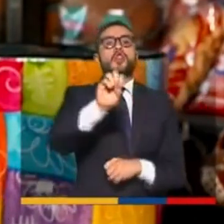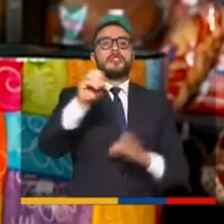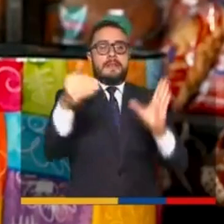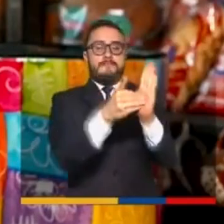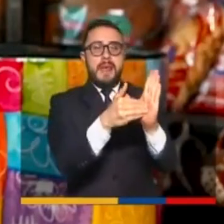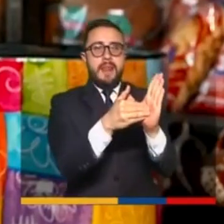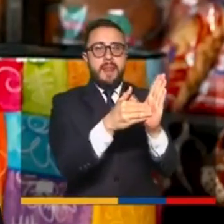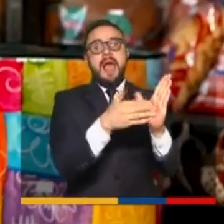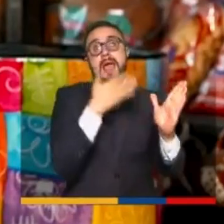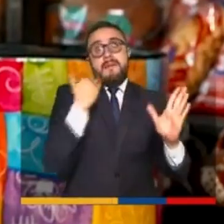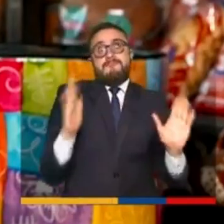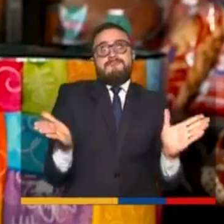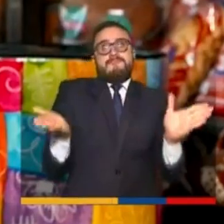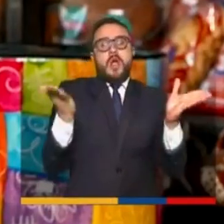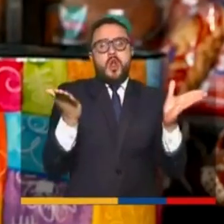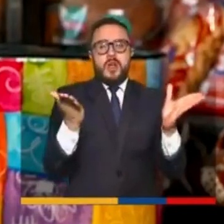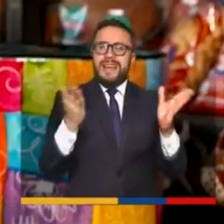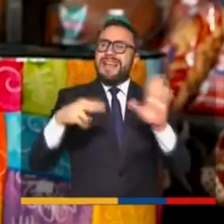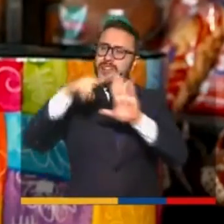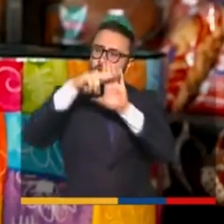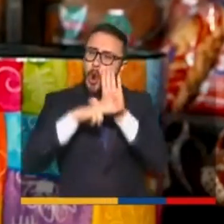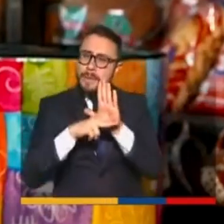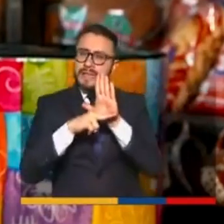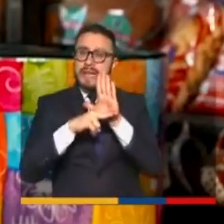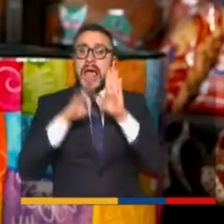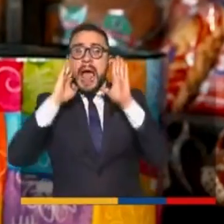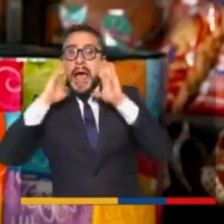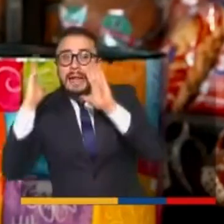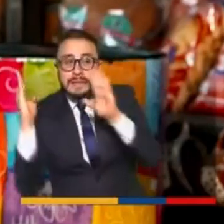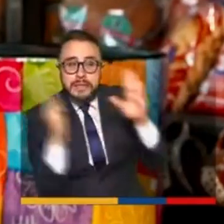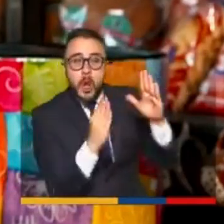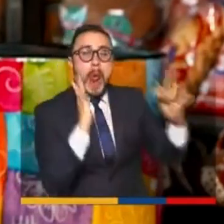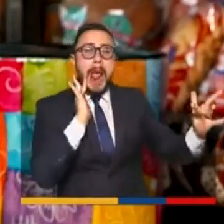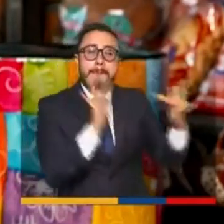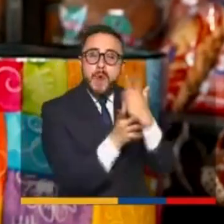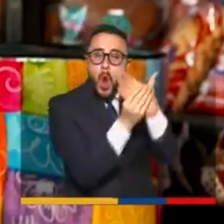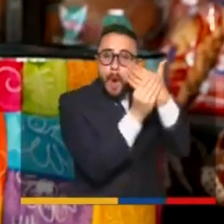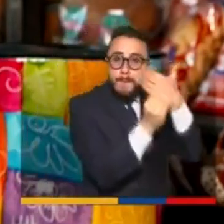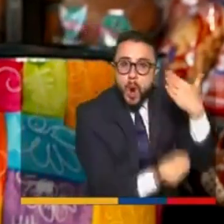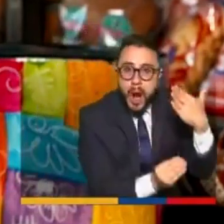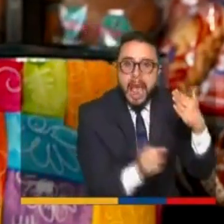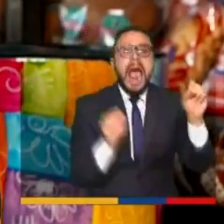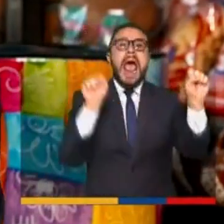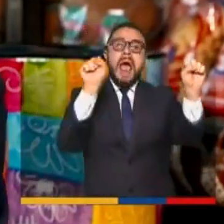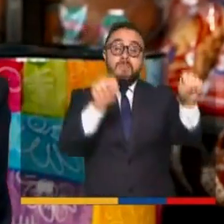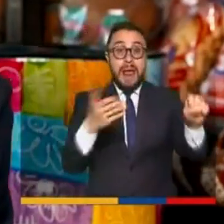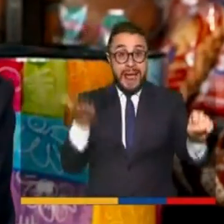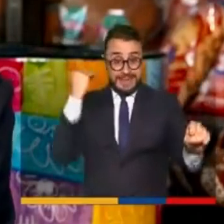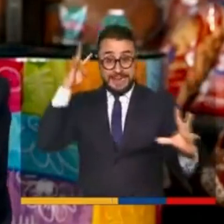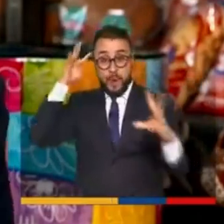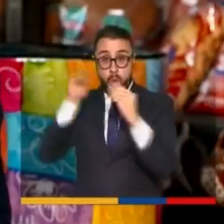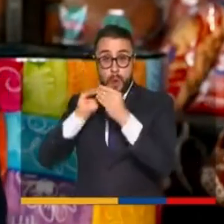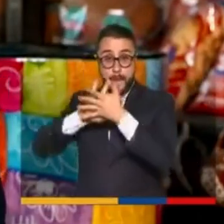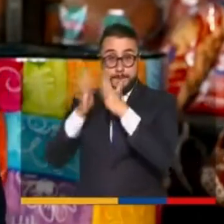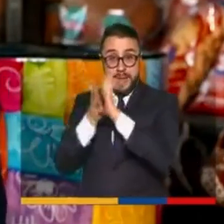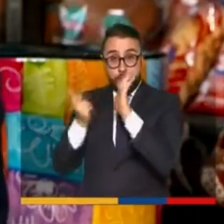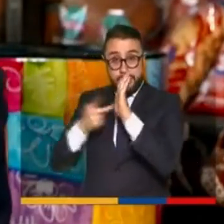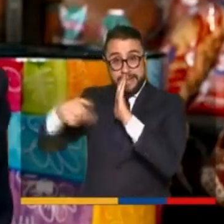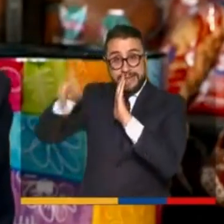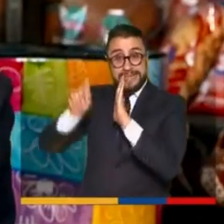pobre, podríamos lograr los objetivos que el acuerdo de paz del año 2016